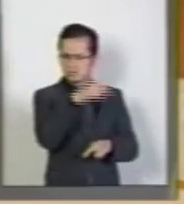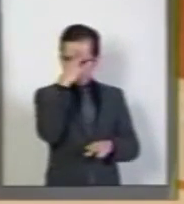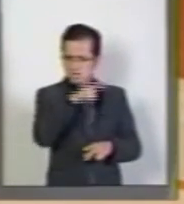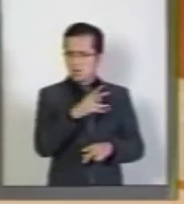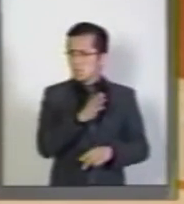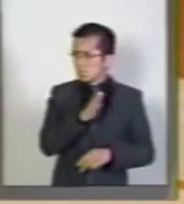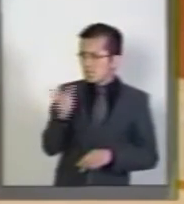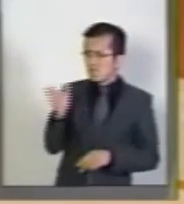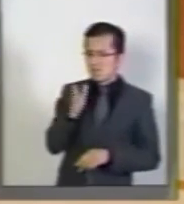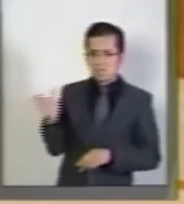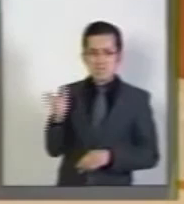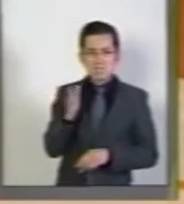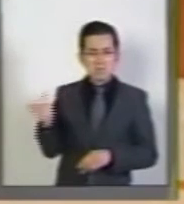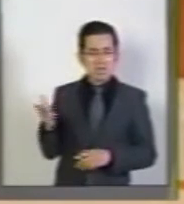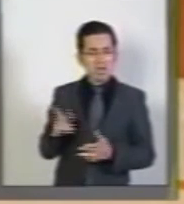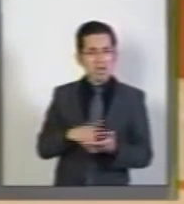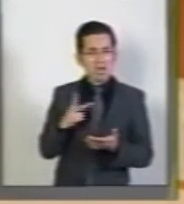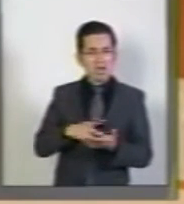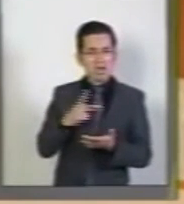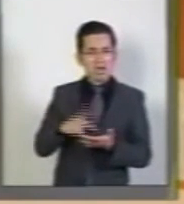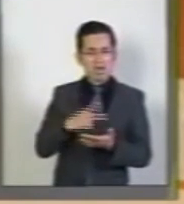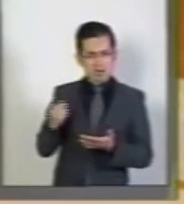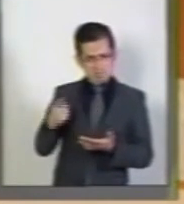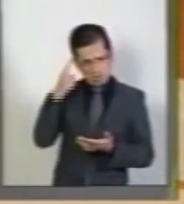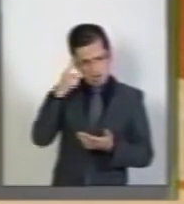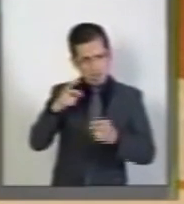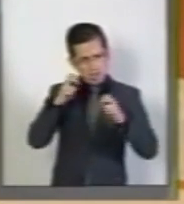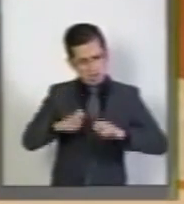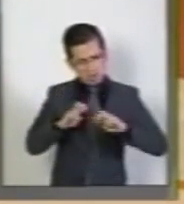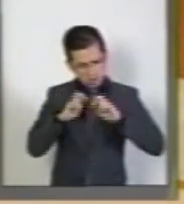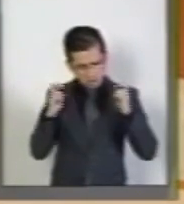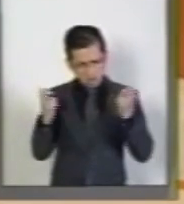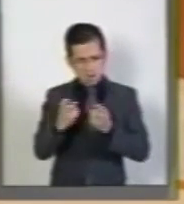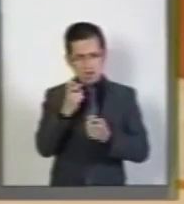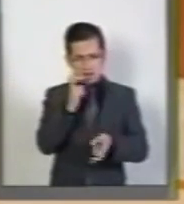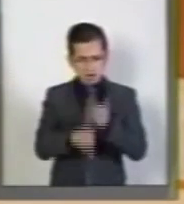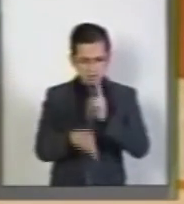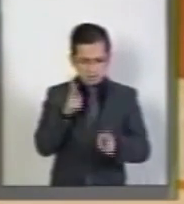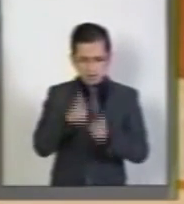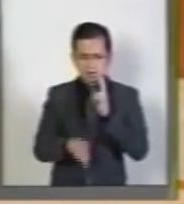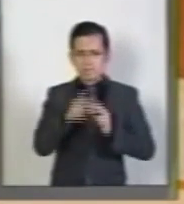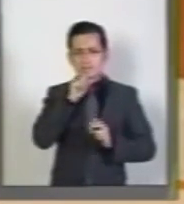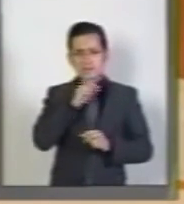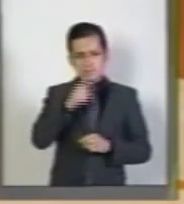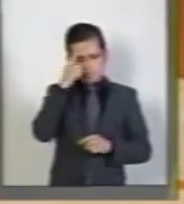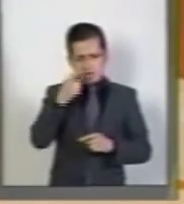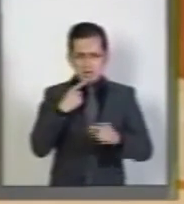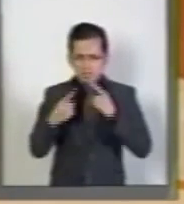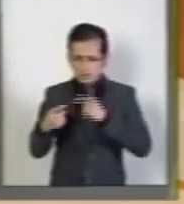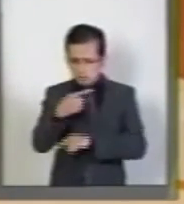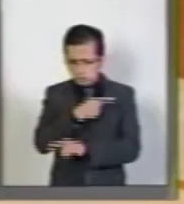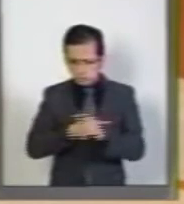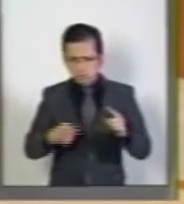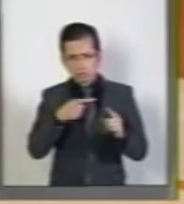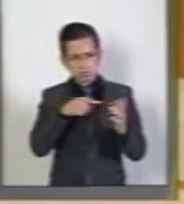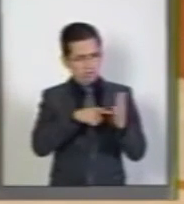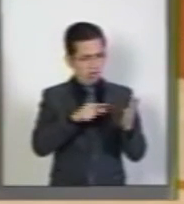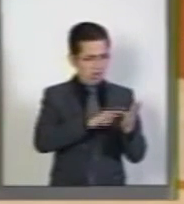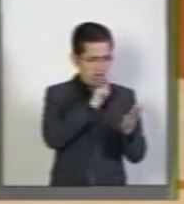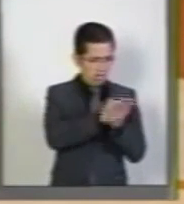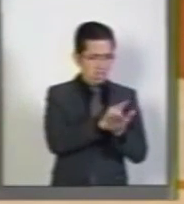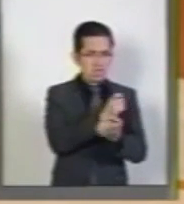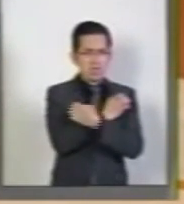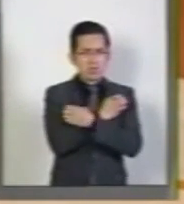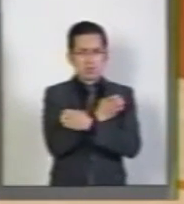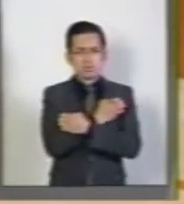solicitándole al gobierno federal una mesa de diálogo, así como la discusión y modificación de la reforma educativa.